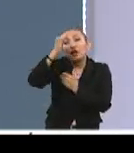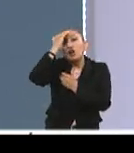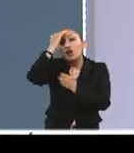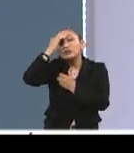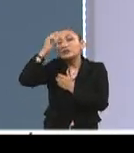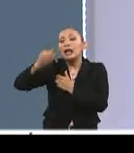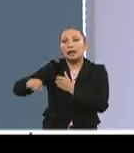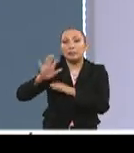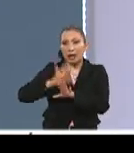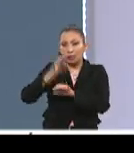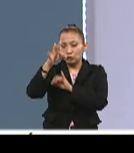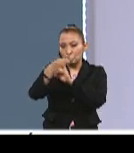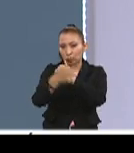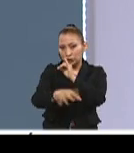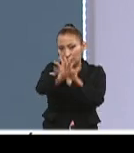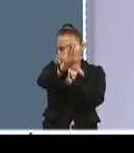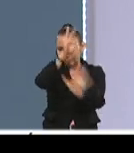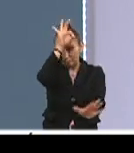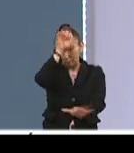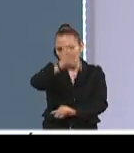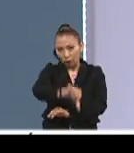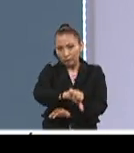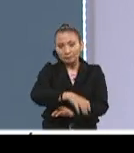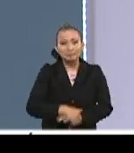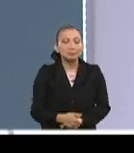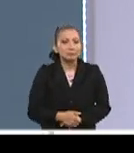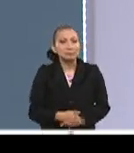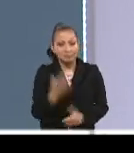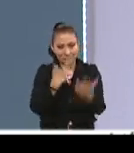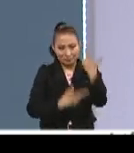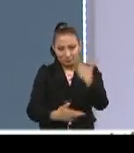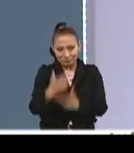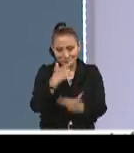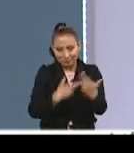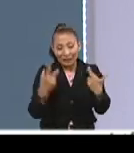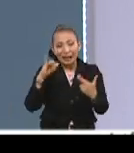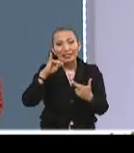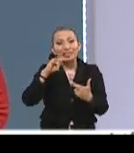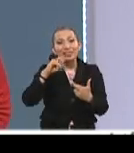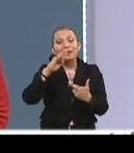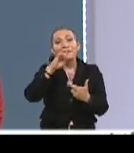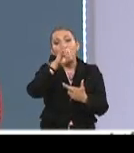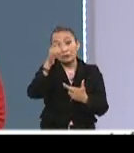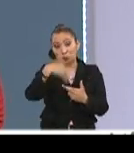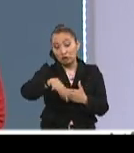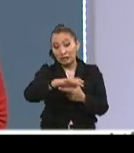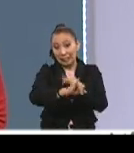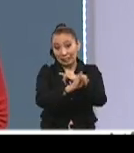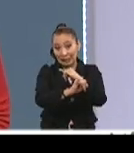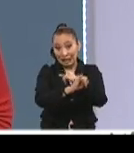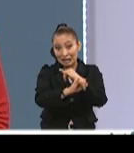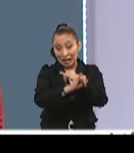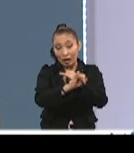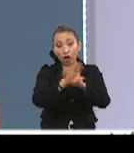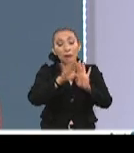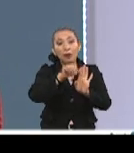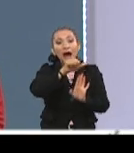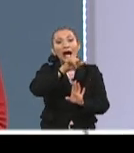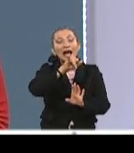a nuestro gran finalista del día de hoy. Regresamos, estamos en Interfaz, búsquenos en las redes sociales